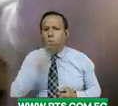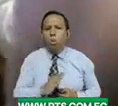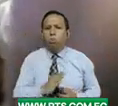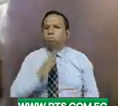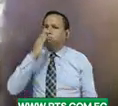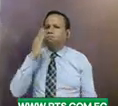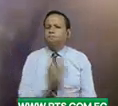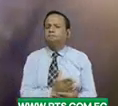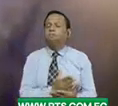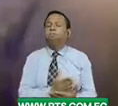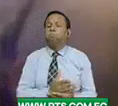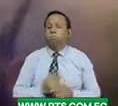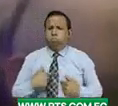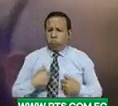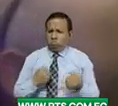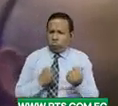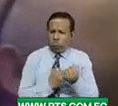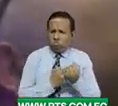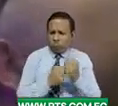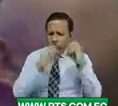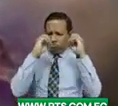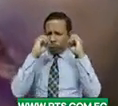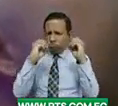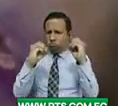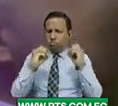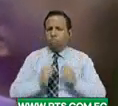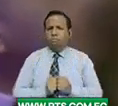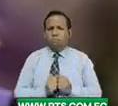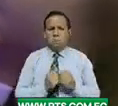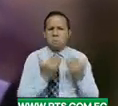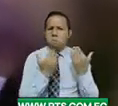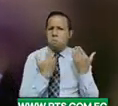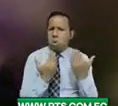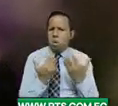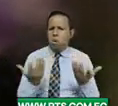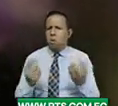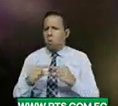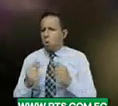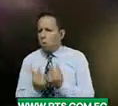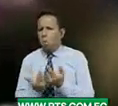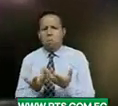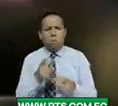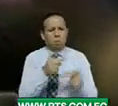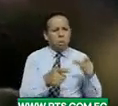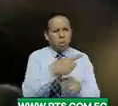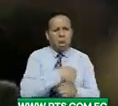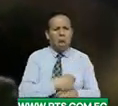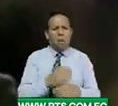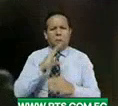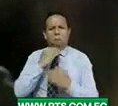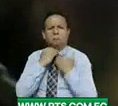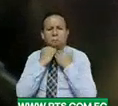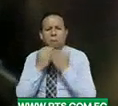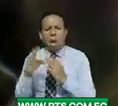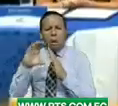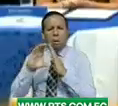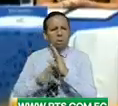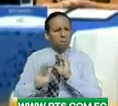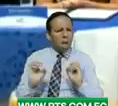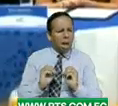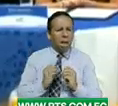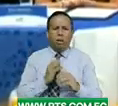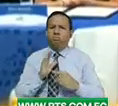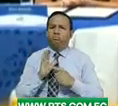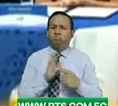a fuerzas políticas o individuos que quieran violentar la Constitución. Dejando ver de dónde podría